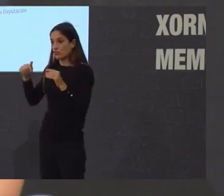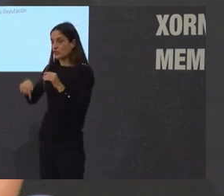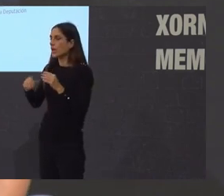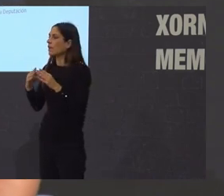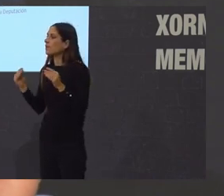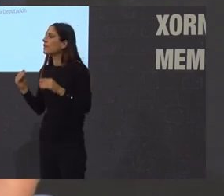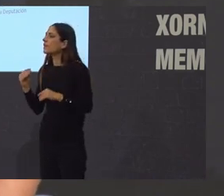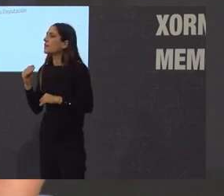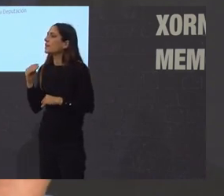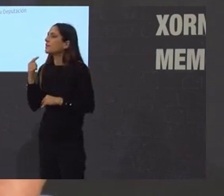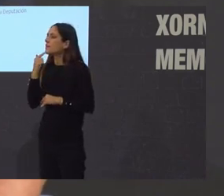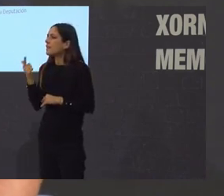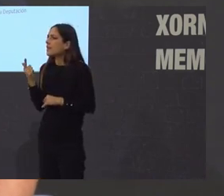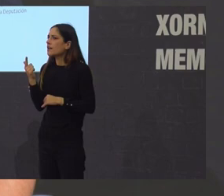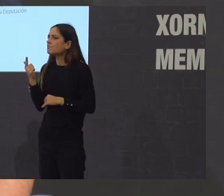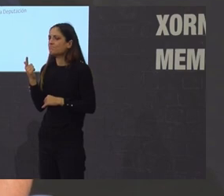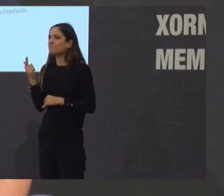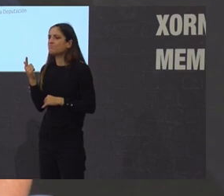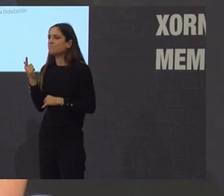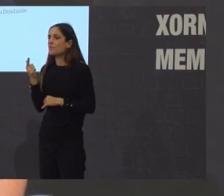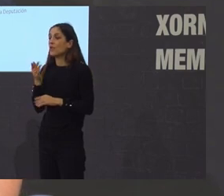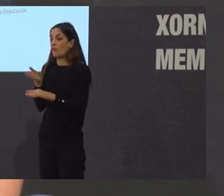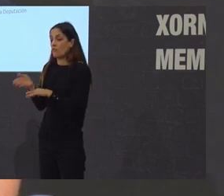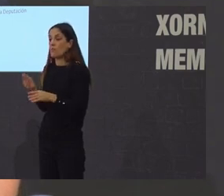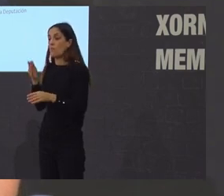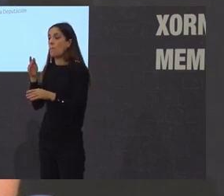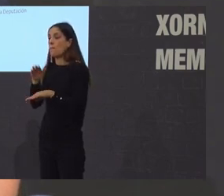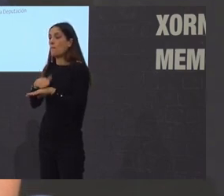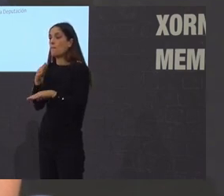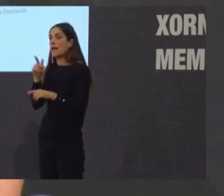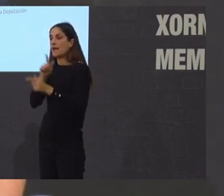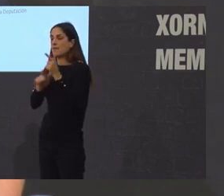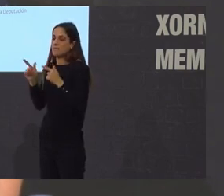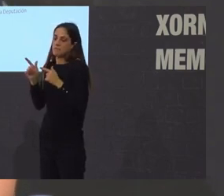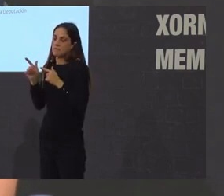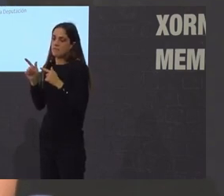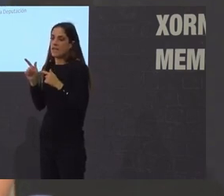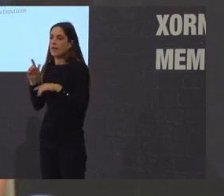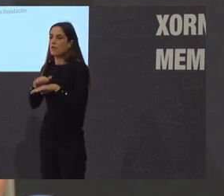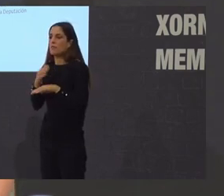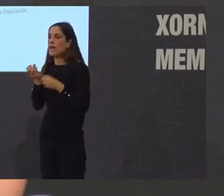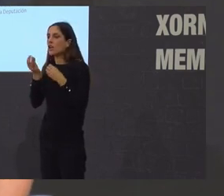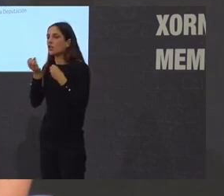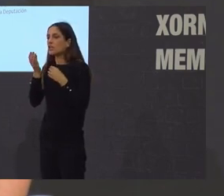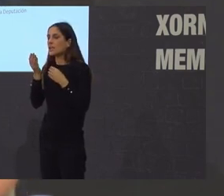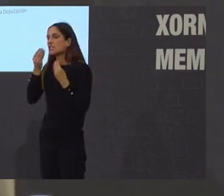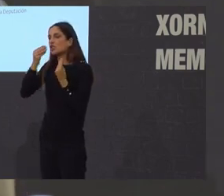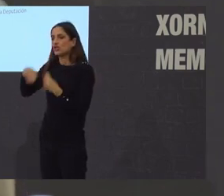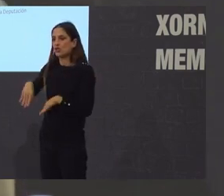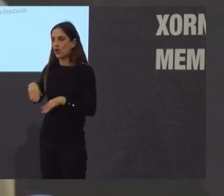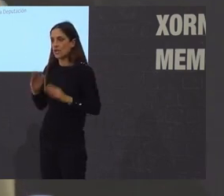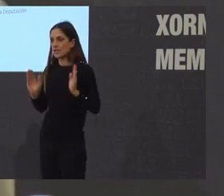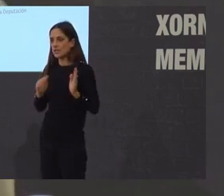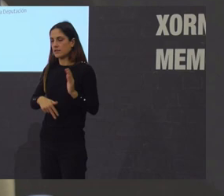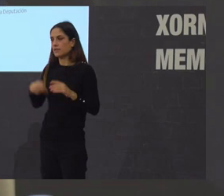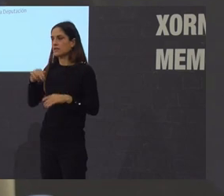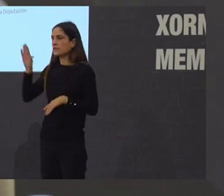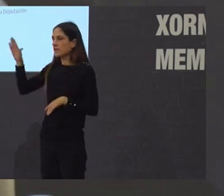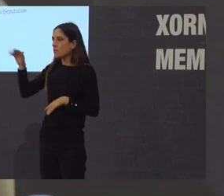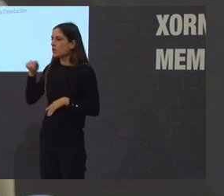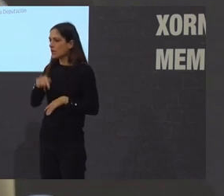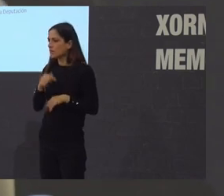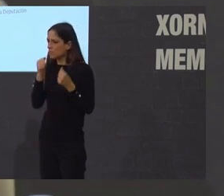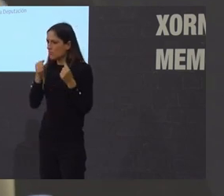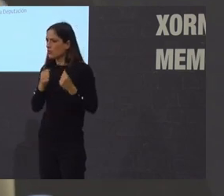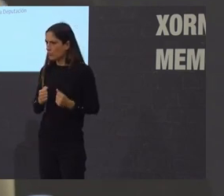decía que nadie, absolutamente nadie, le quería hablar del tema. Y fíjate que Conchi Cejudo conocía muy bien los temas de memoria y me decía, y es